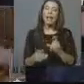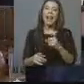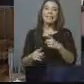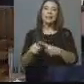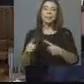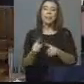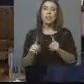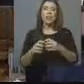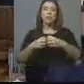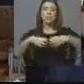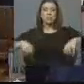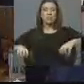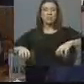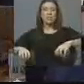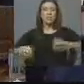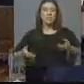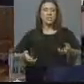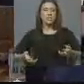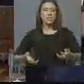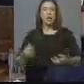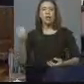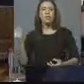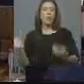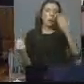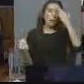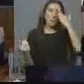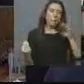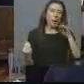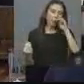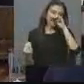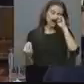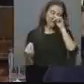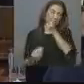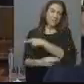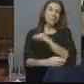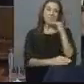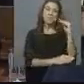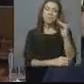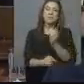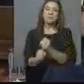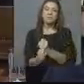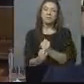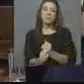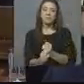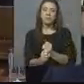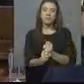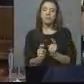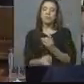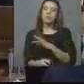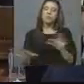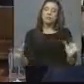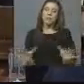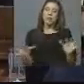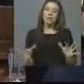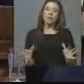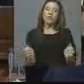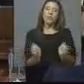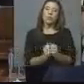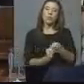división de unos y otros, entre buenos y malos, empleadores y trabajadores, sino en un esfuerzo conjunto entre